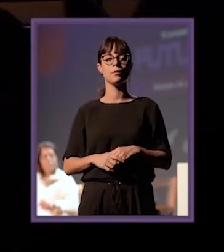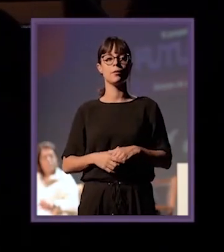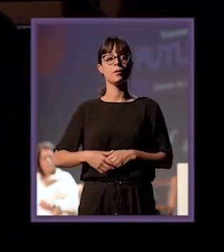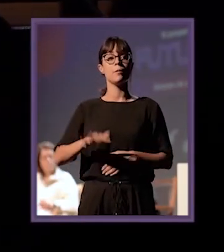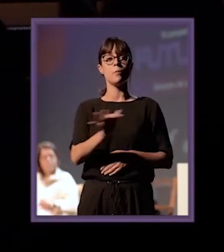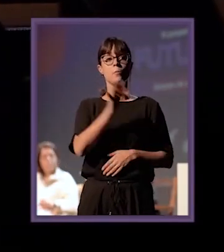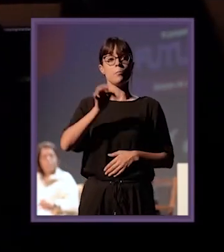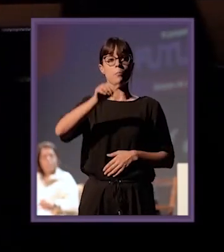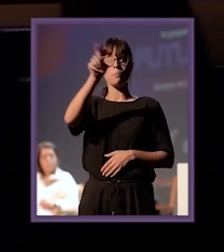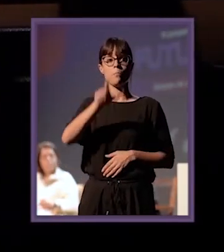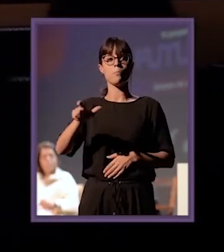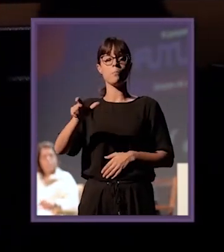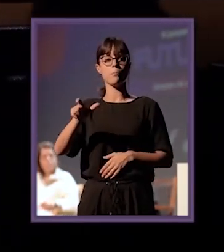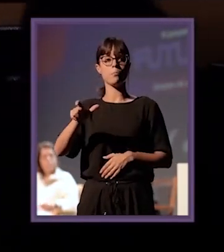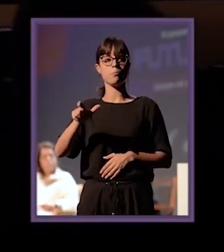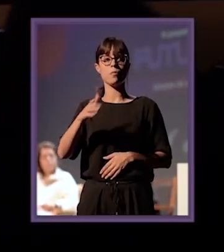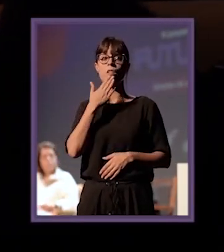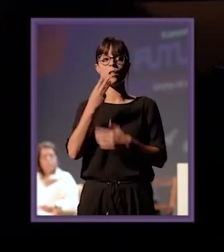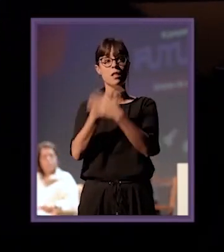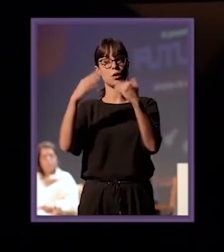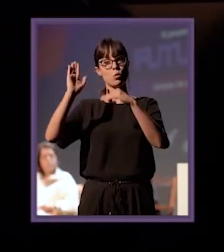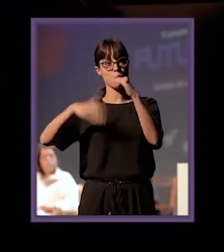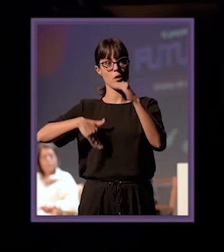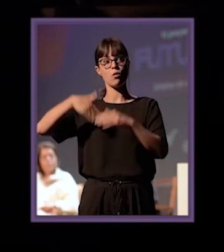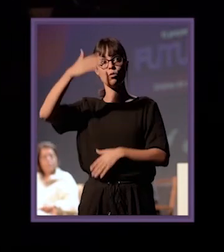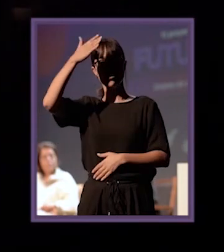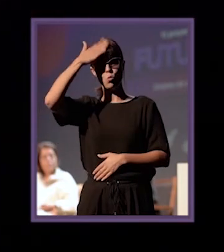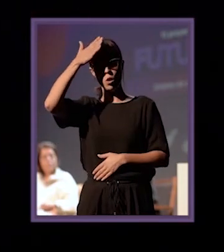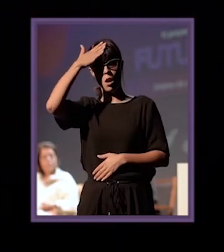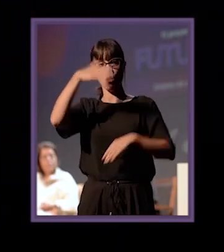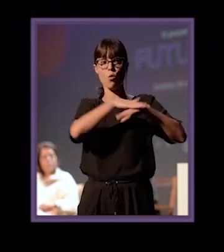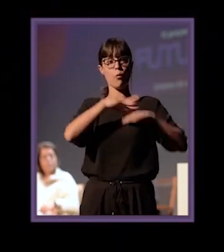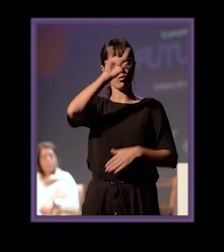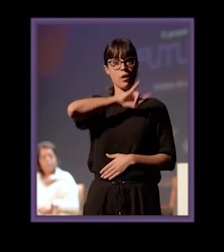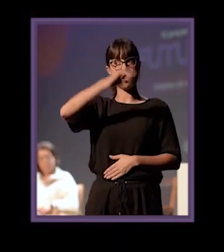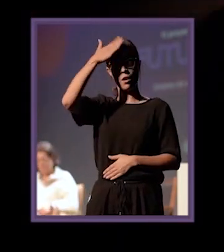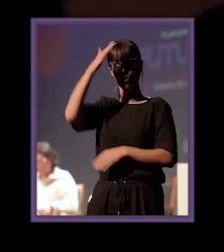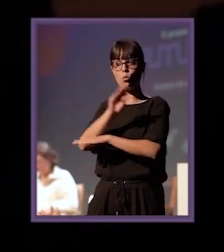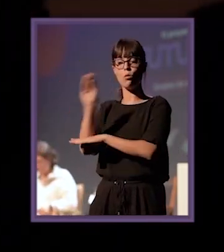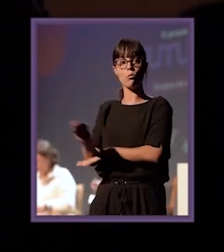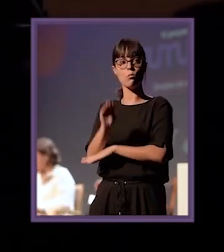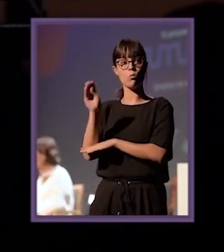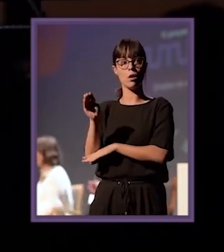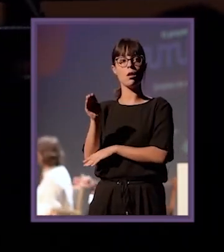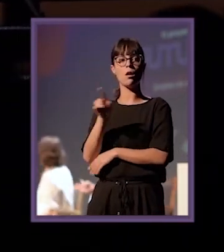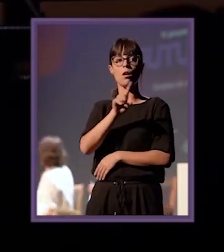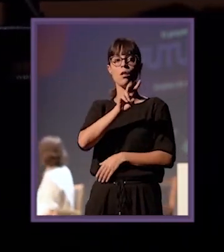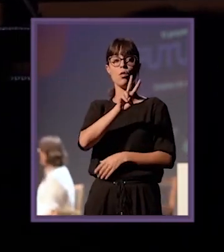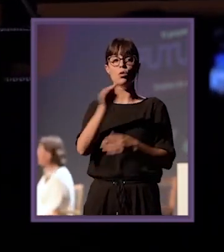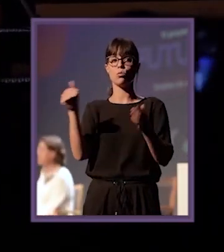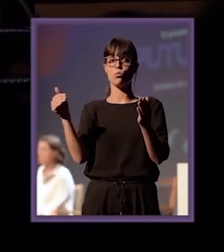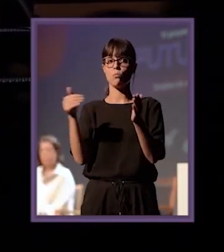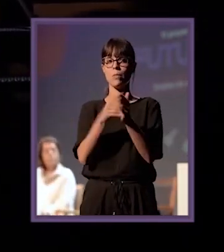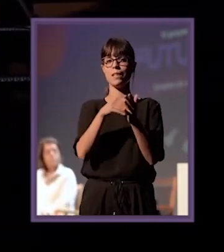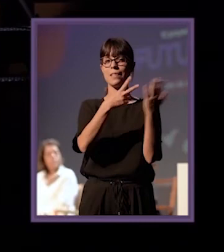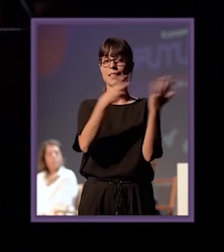menores tutelados. Canarias tutela, como ustedes saben, a muchísimos, a más de 2.700 menores extranjeros